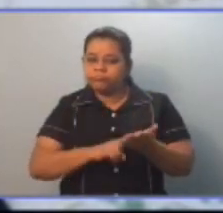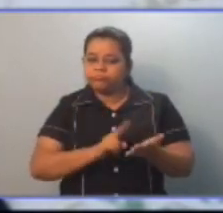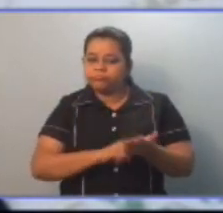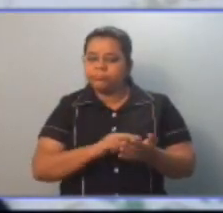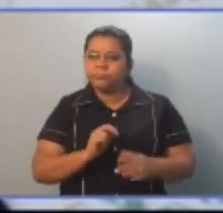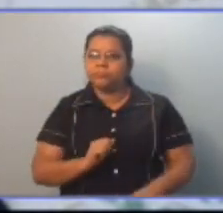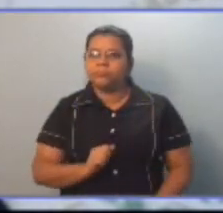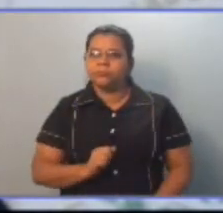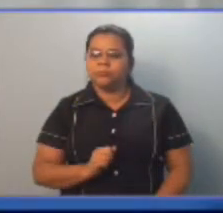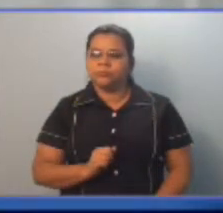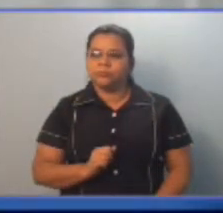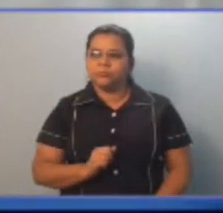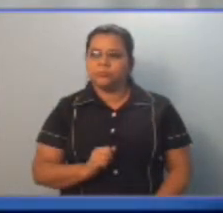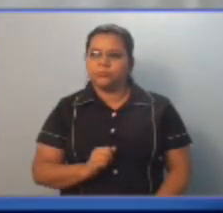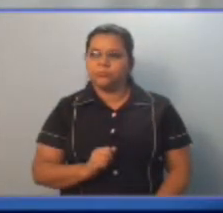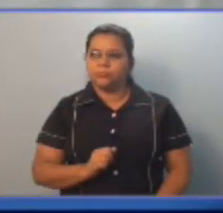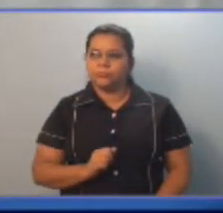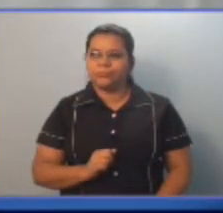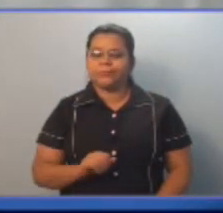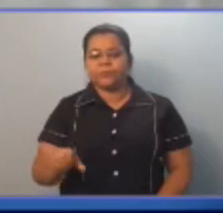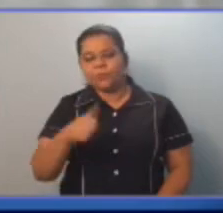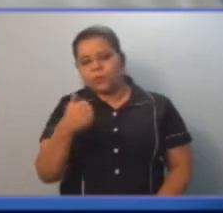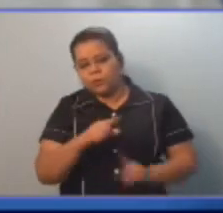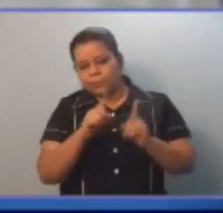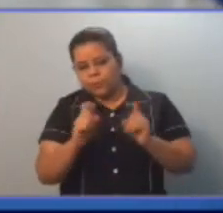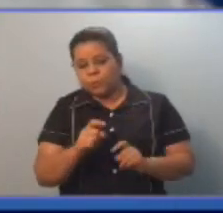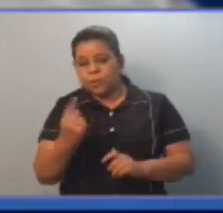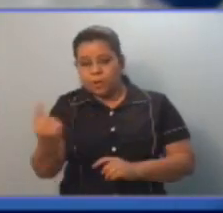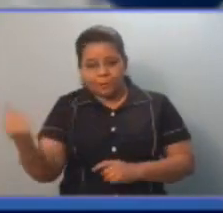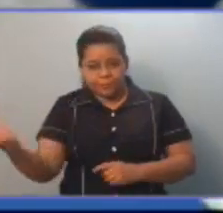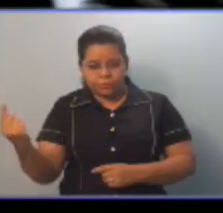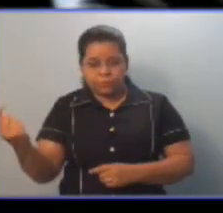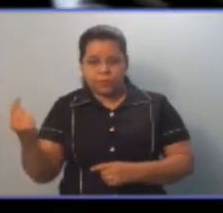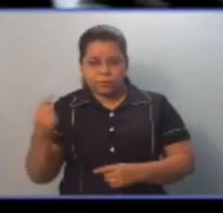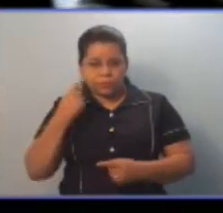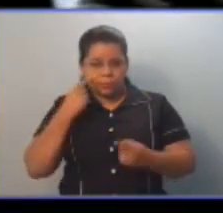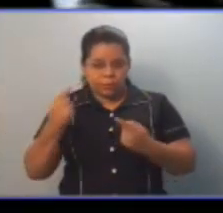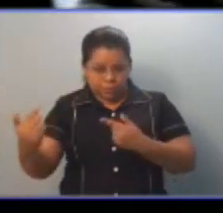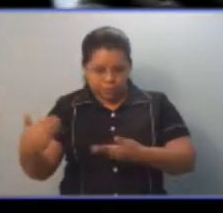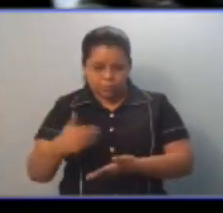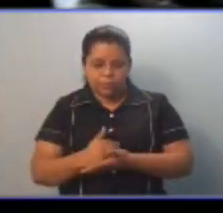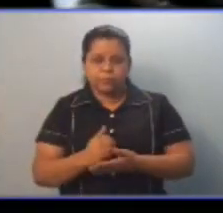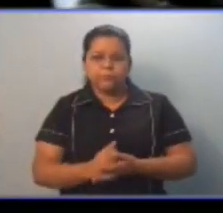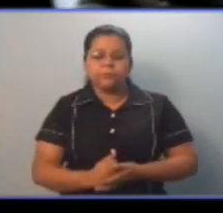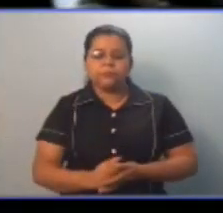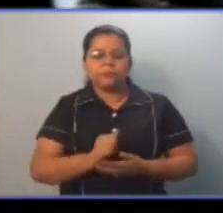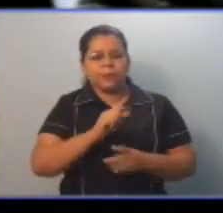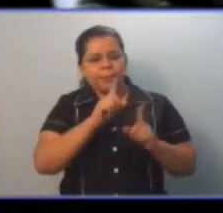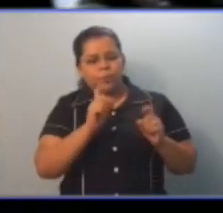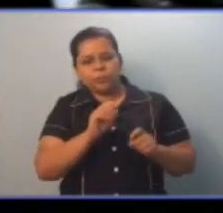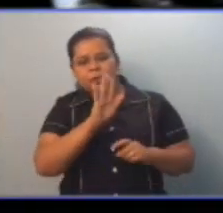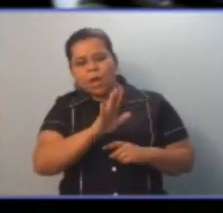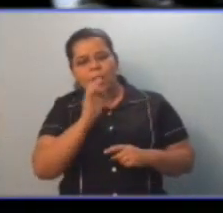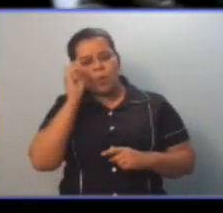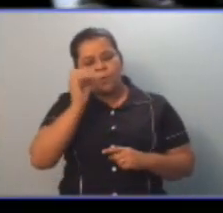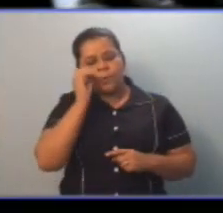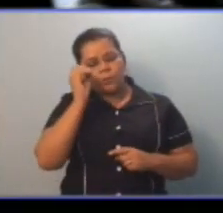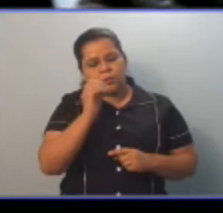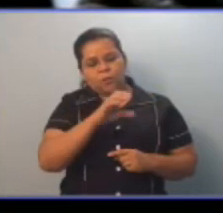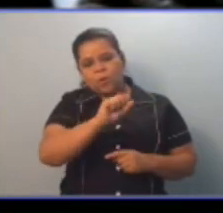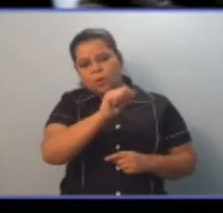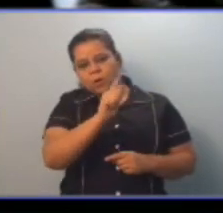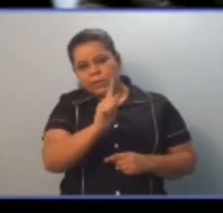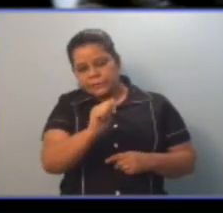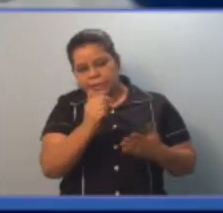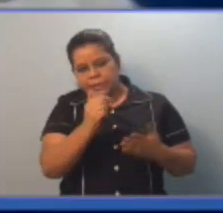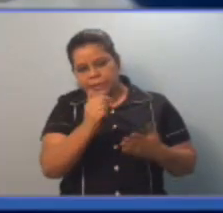objeto. Otra pregunta de los asistentes. En su opinión, la sala creó un